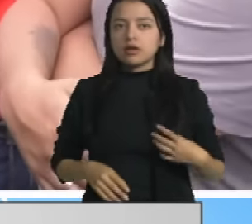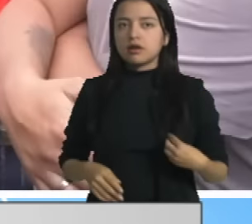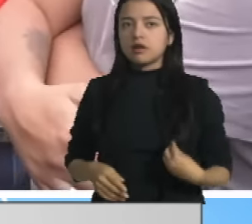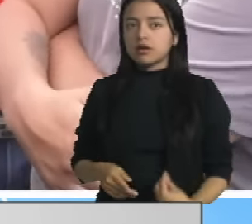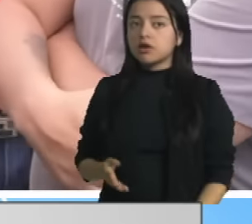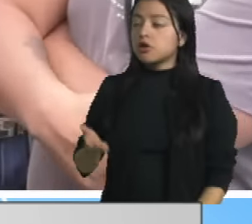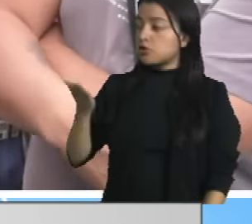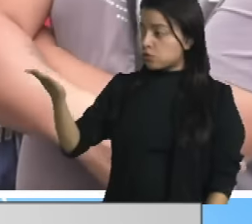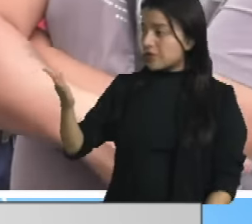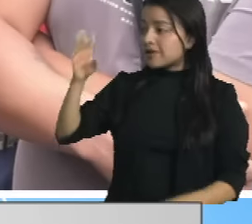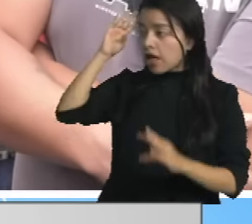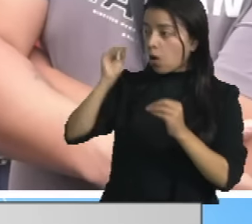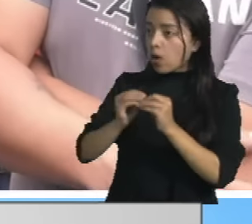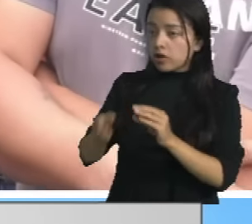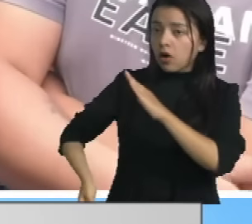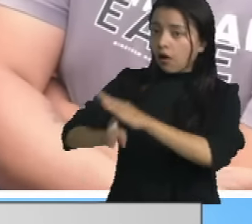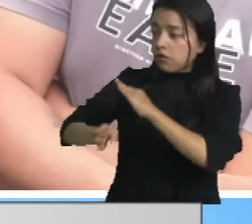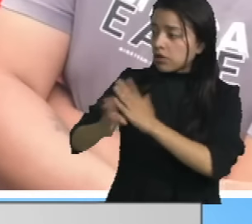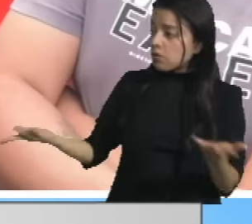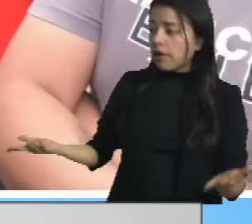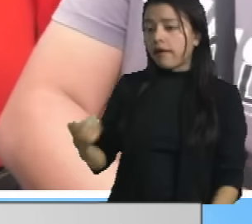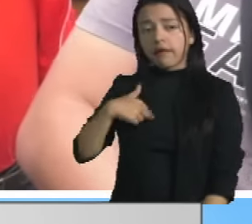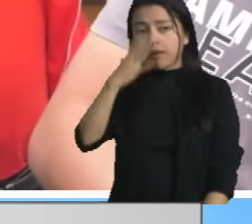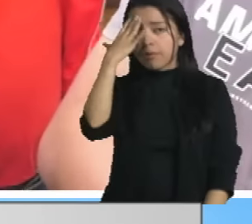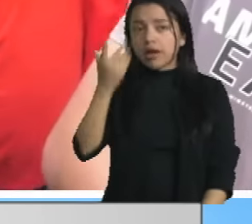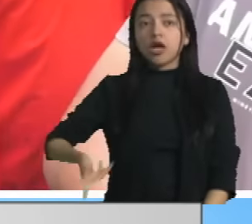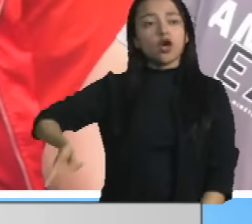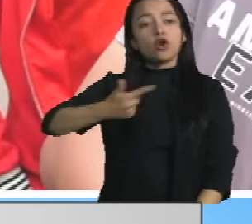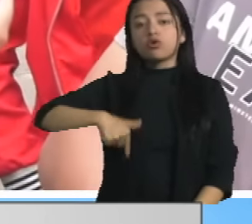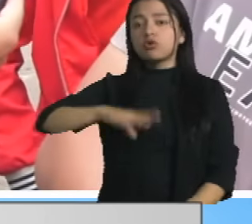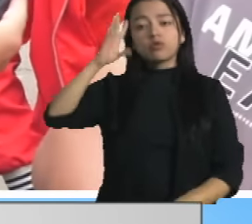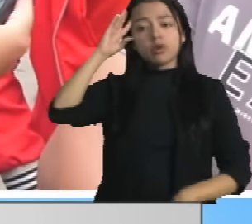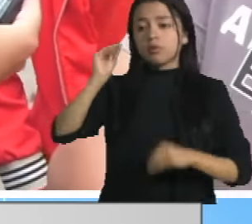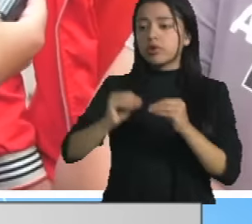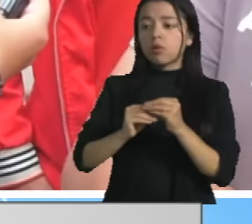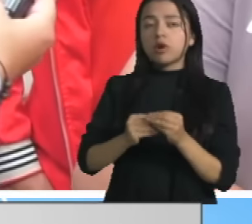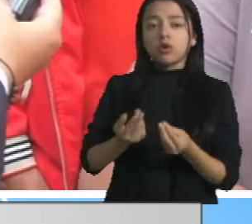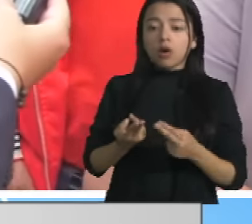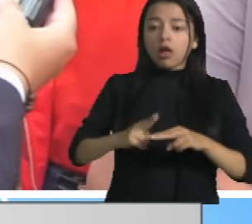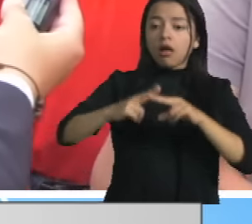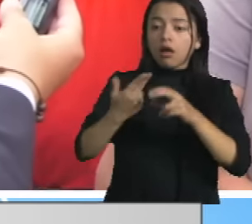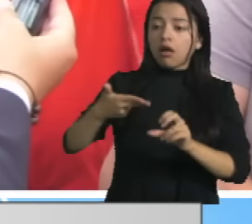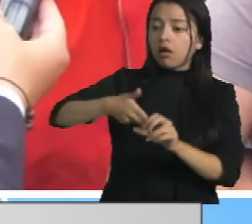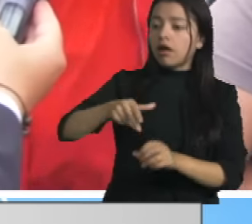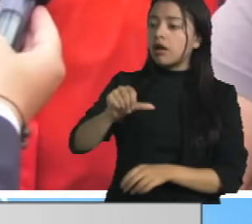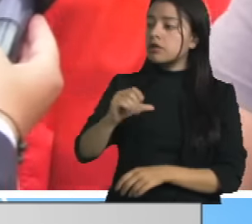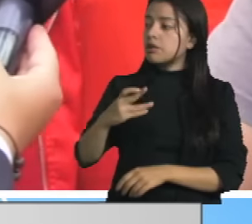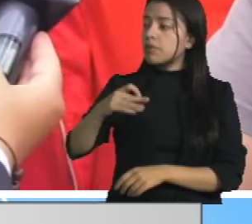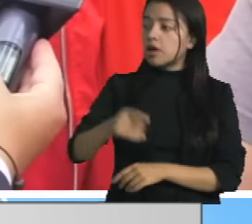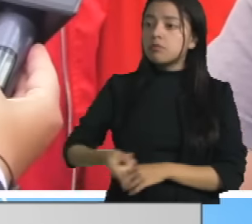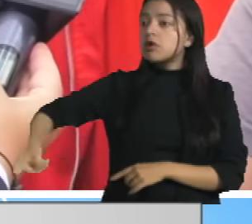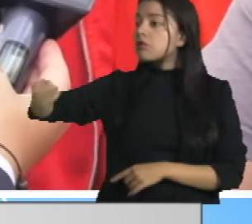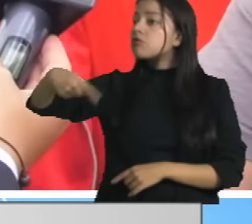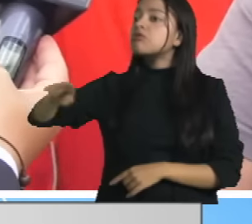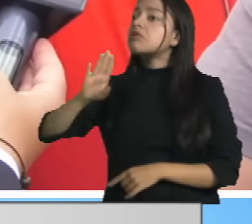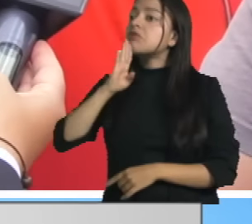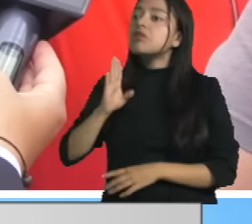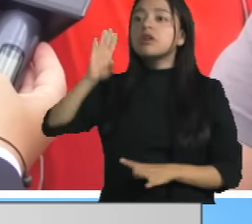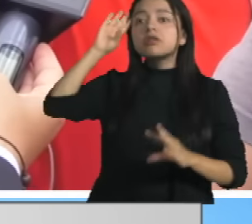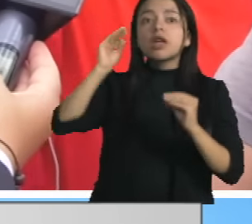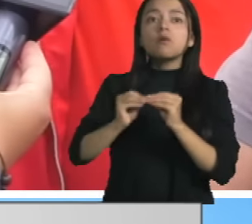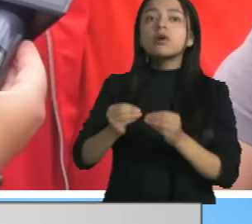la curva. Qué pena. Acá no estamos de acuerdo con el ACPM, ni mucho menos. El que esté de acuerdo con el ACPM acá, que diga y